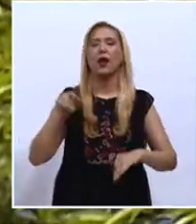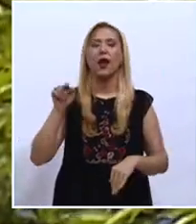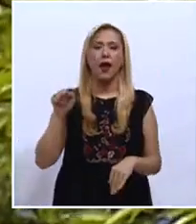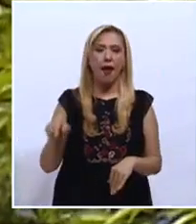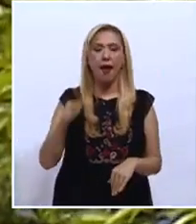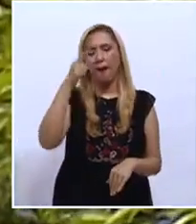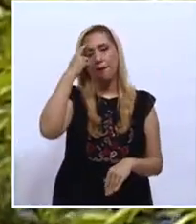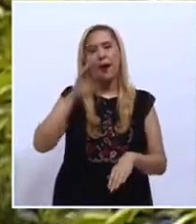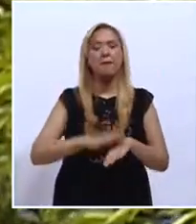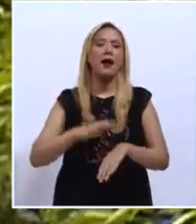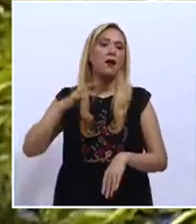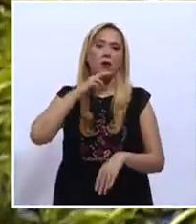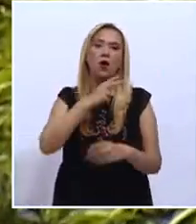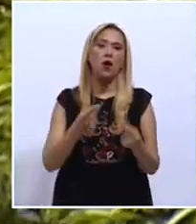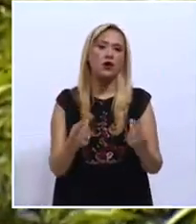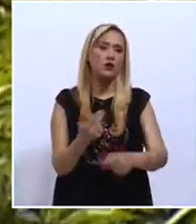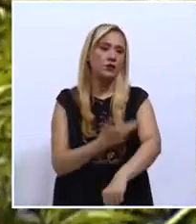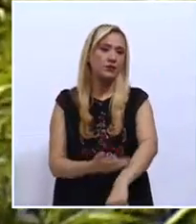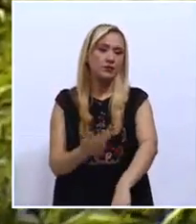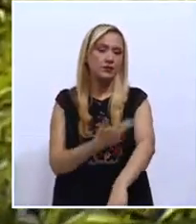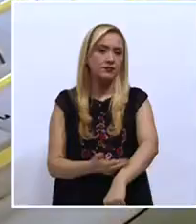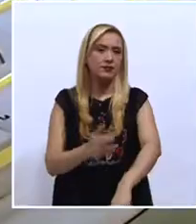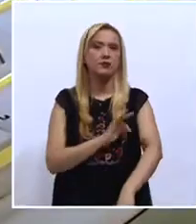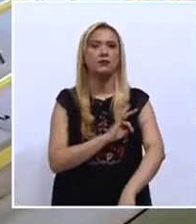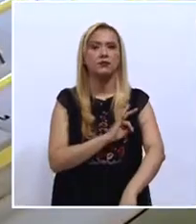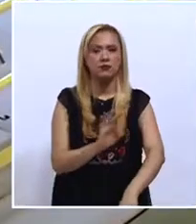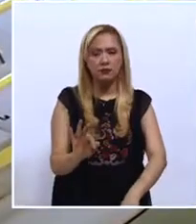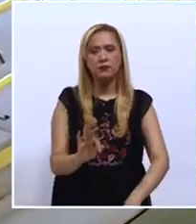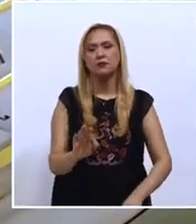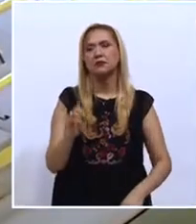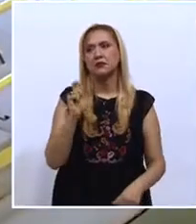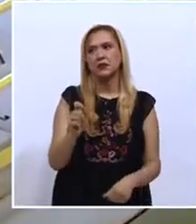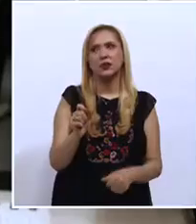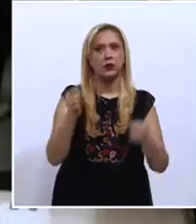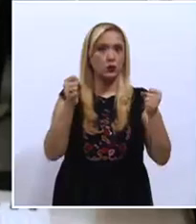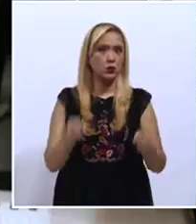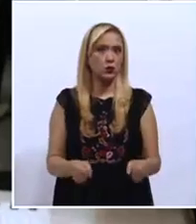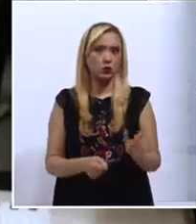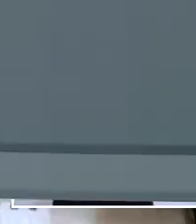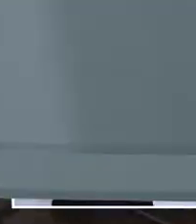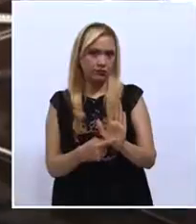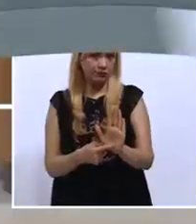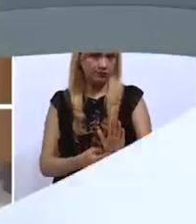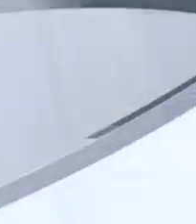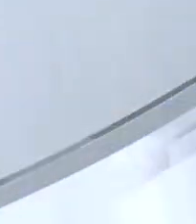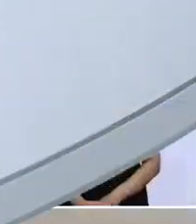permite agilizar el trámite y consulta de requerimientos de manera segura.